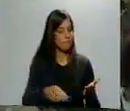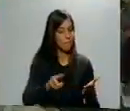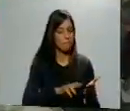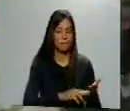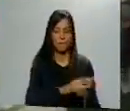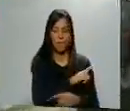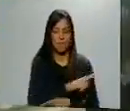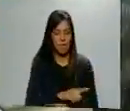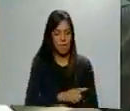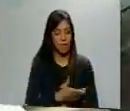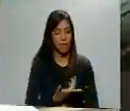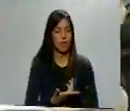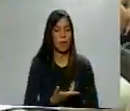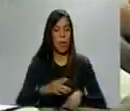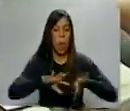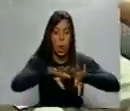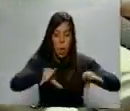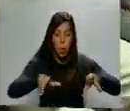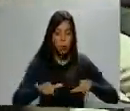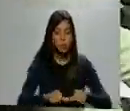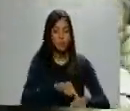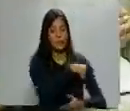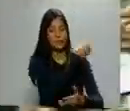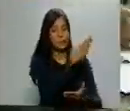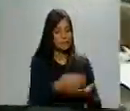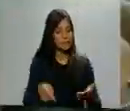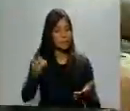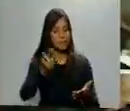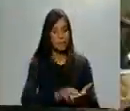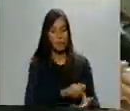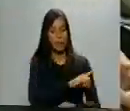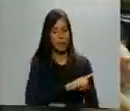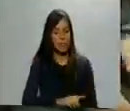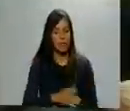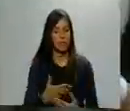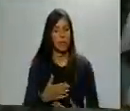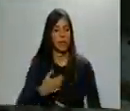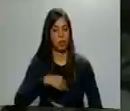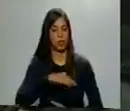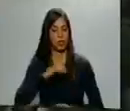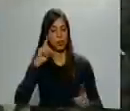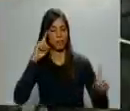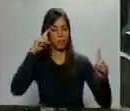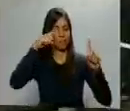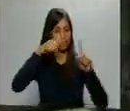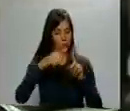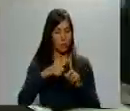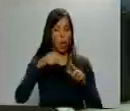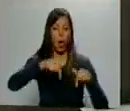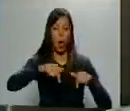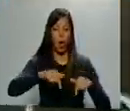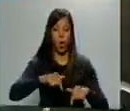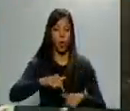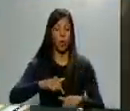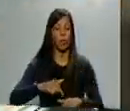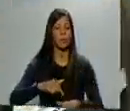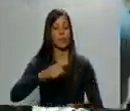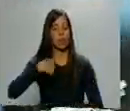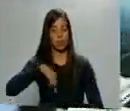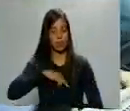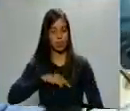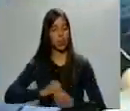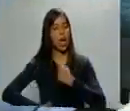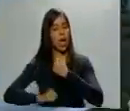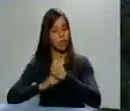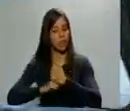lucha contra la corrupción debe de ser una de las grandes banderas. Por eso hoy queremos saludar nosotros